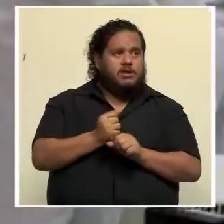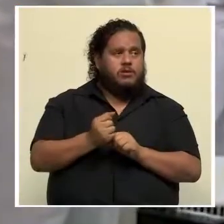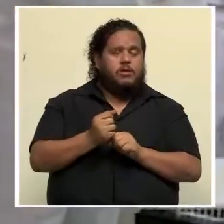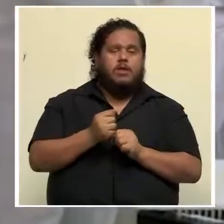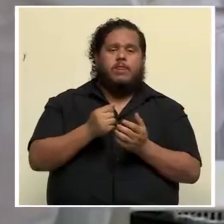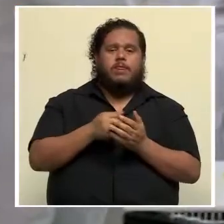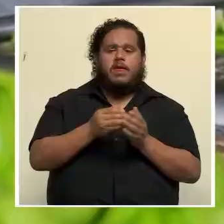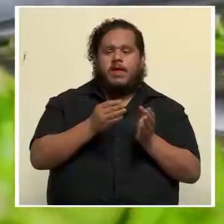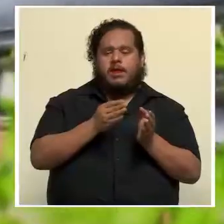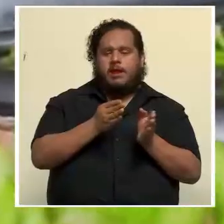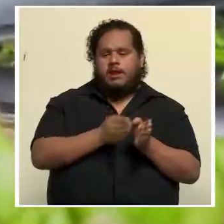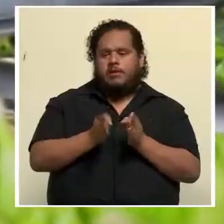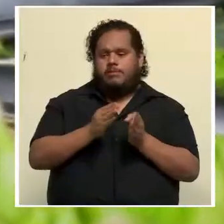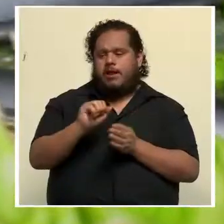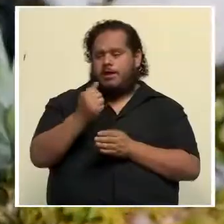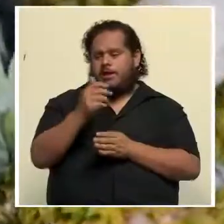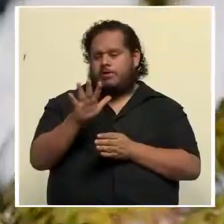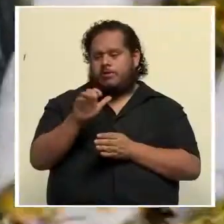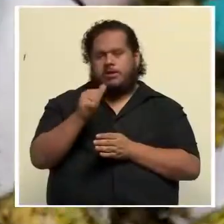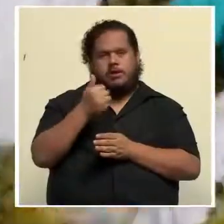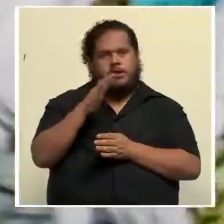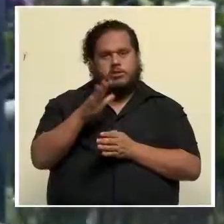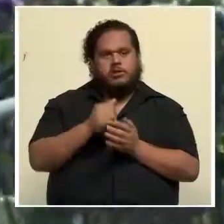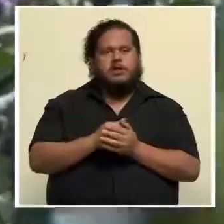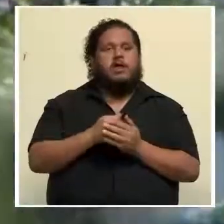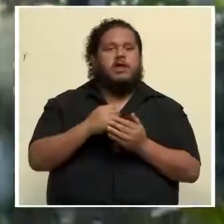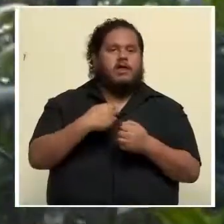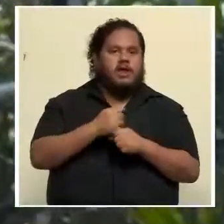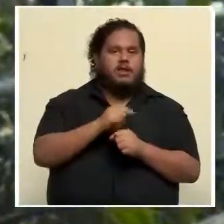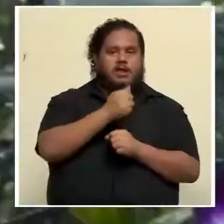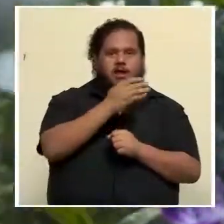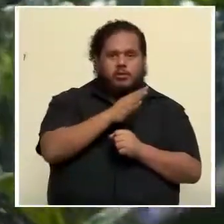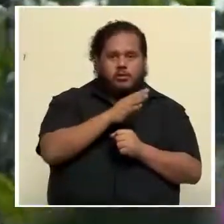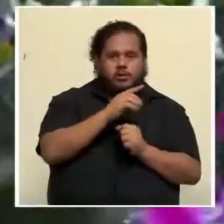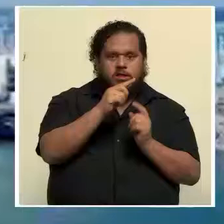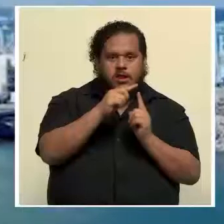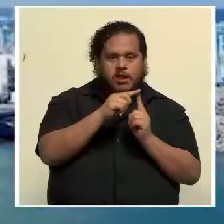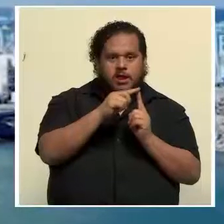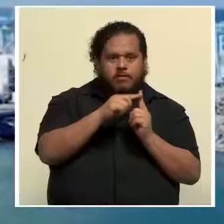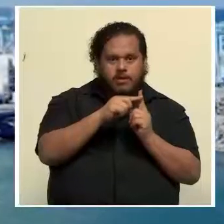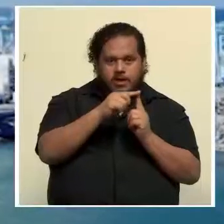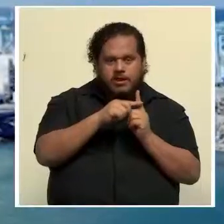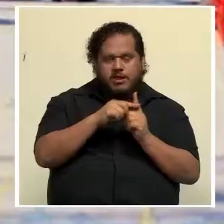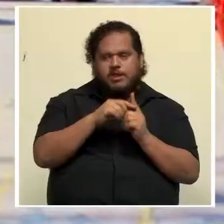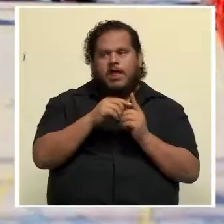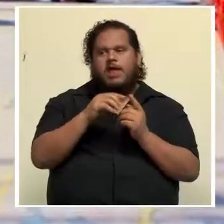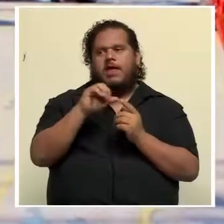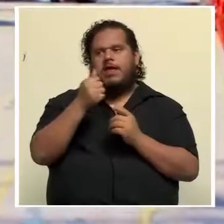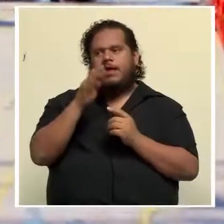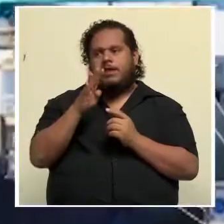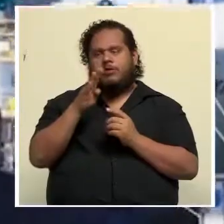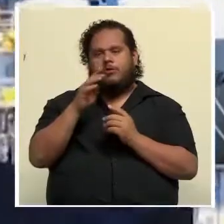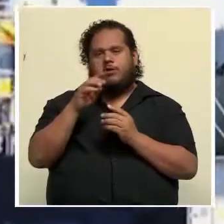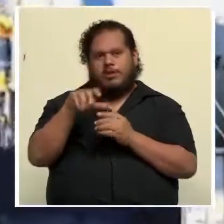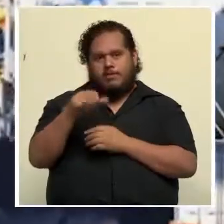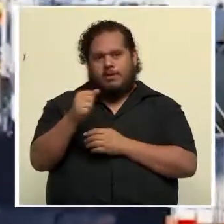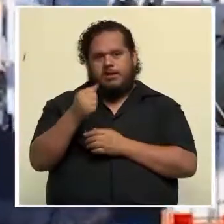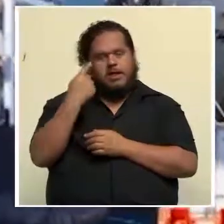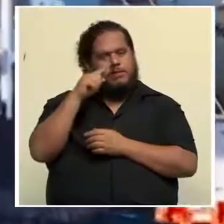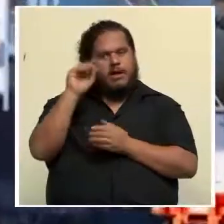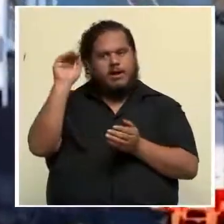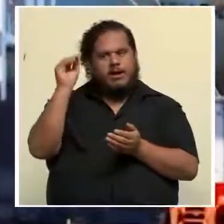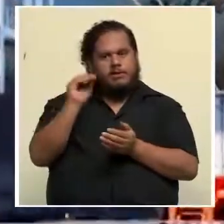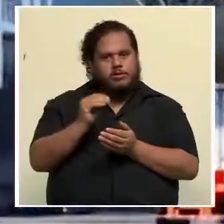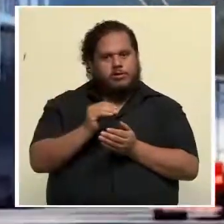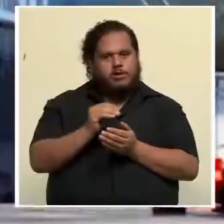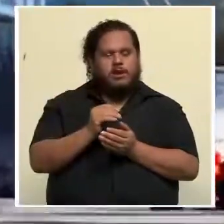Plan 1414, que desarrollaría 14 medidas en un plazo de 14 meses con el fin de reducir